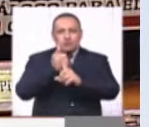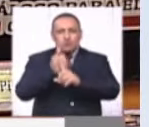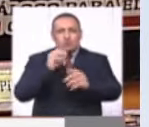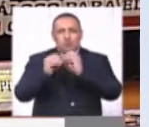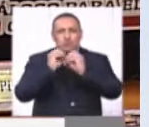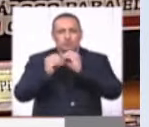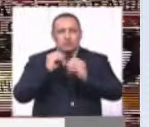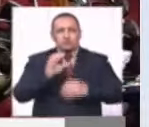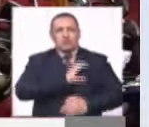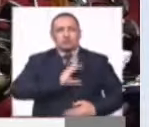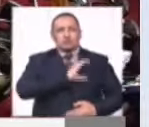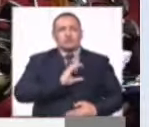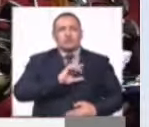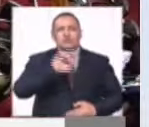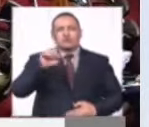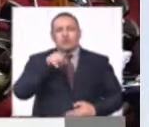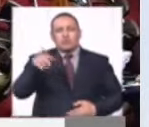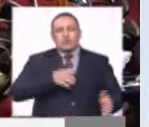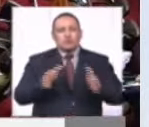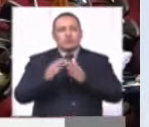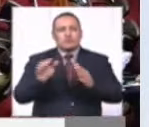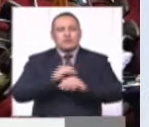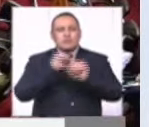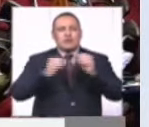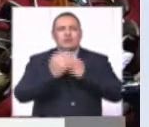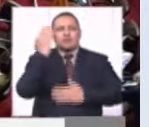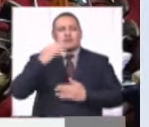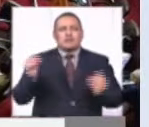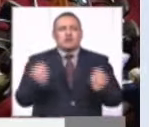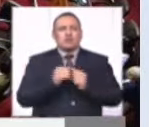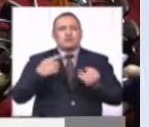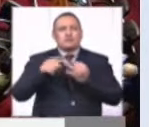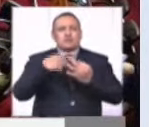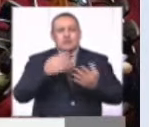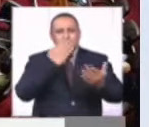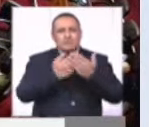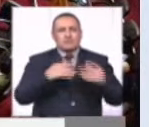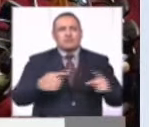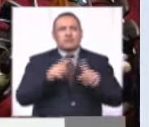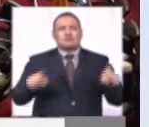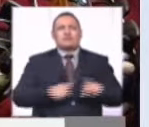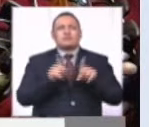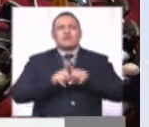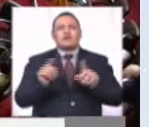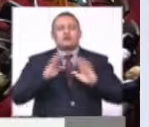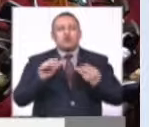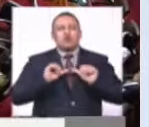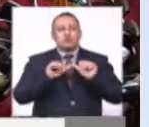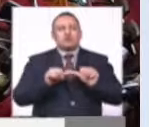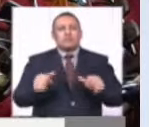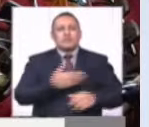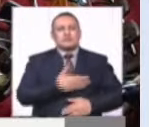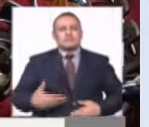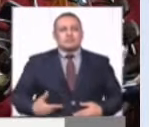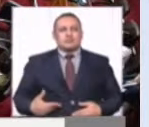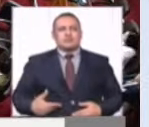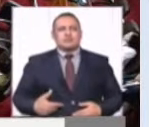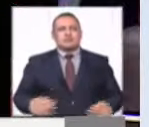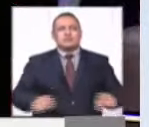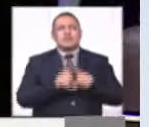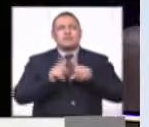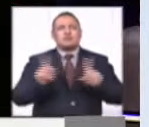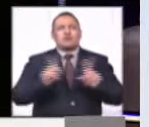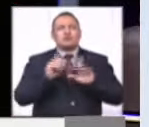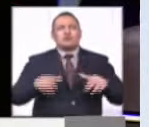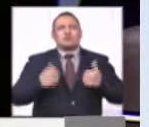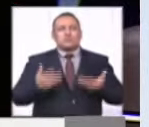conducta. Presidente, no ha sido su actitud en la mañana con los colegas de al frente. Pero en todo caso prosigo, presidente, porque no